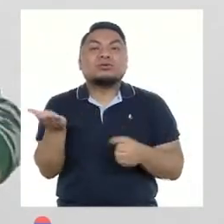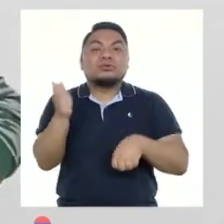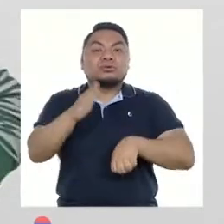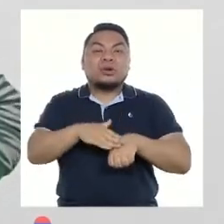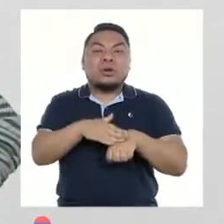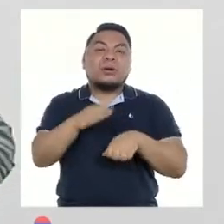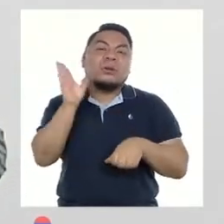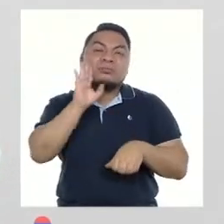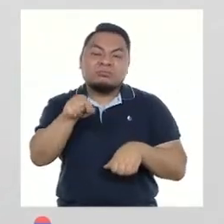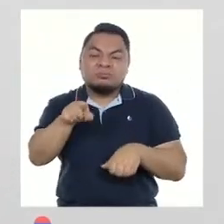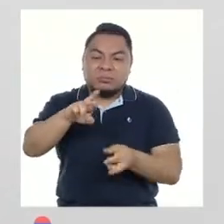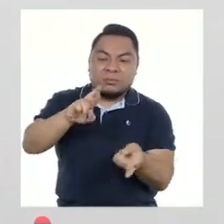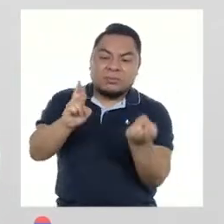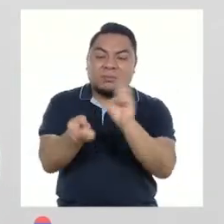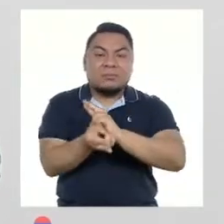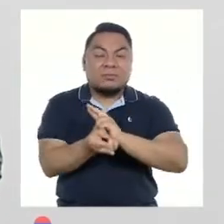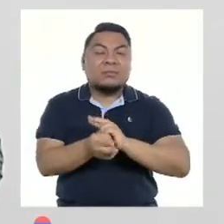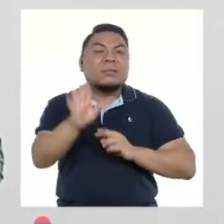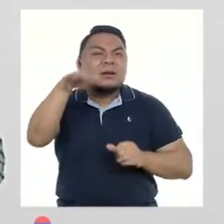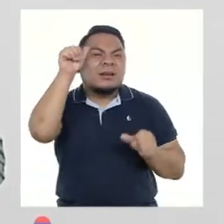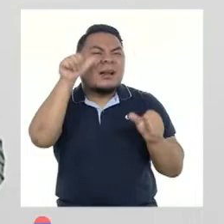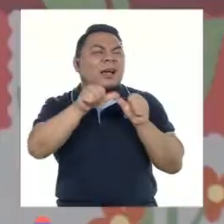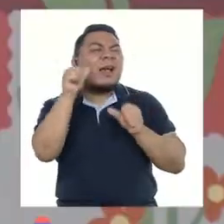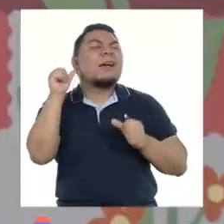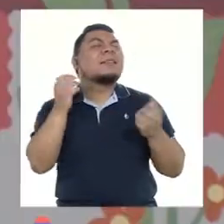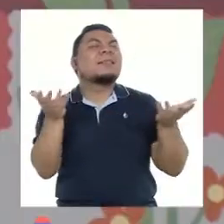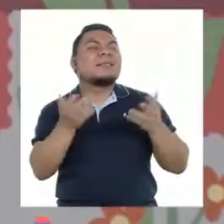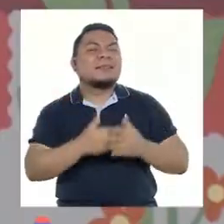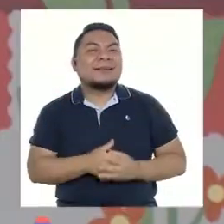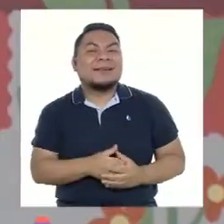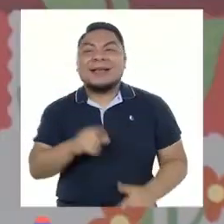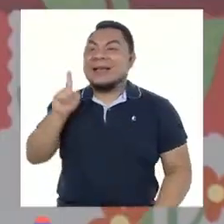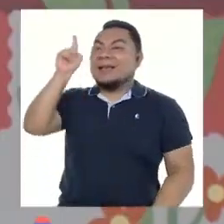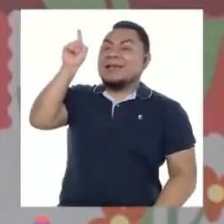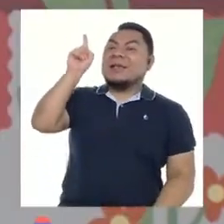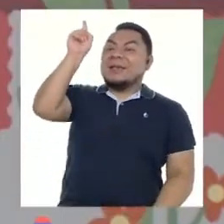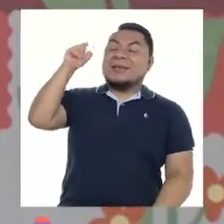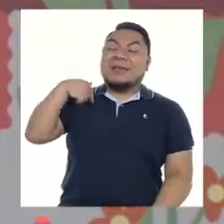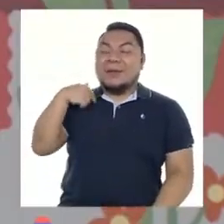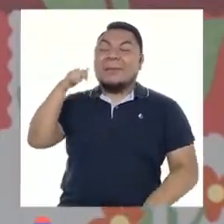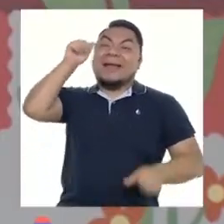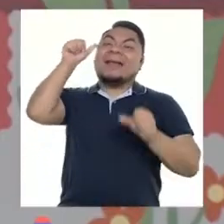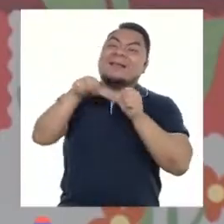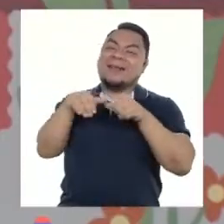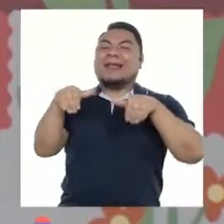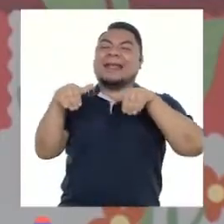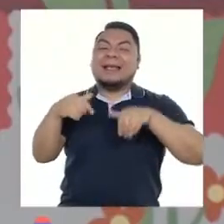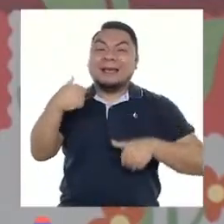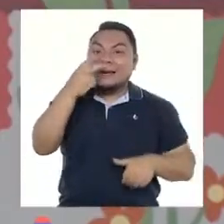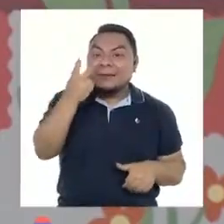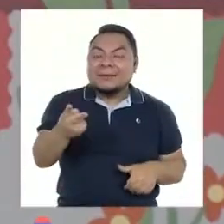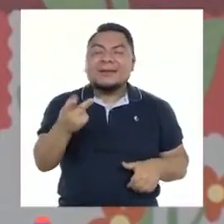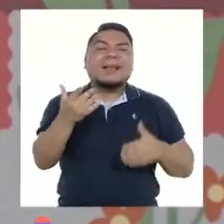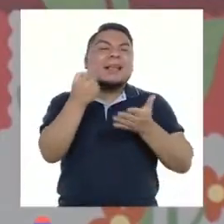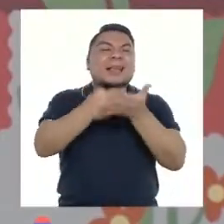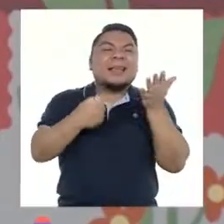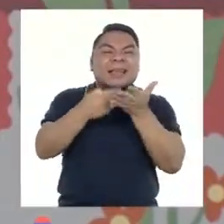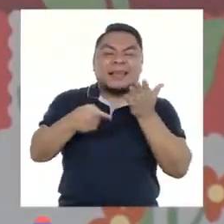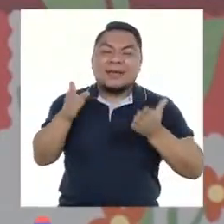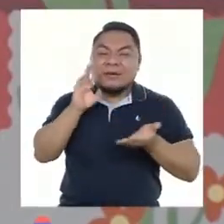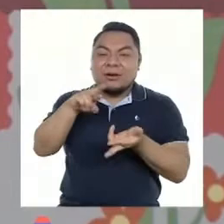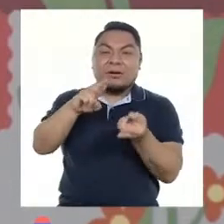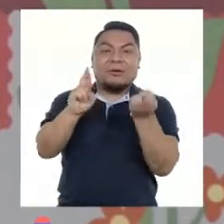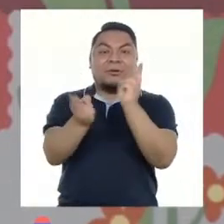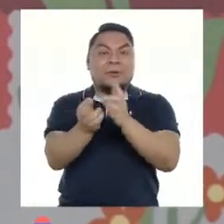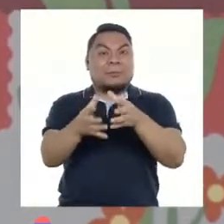residuos. ¿Recuerdan qué hicimos ayer? ¡Yo me acuerdo! Observamos que residuos se generan en